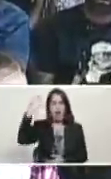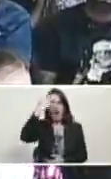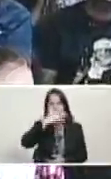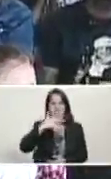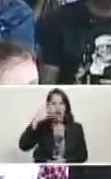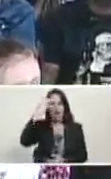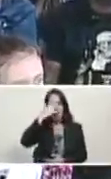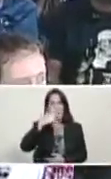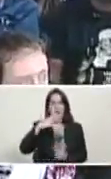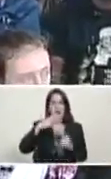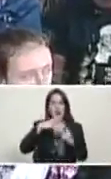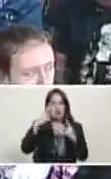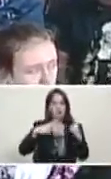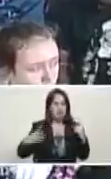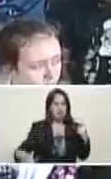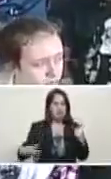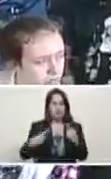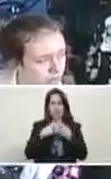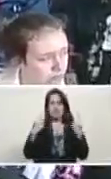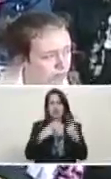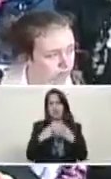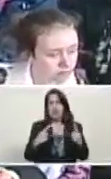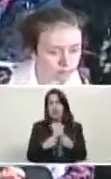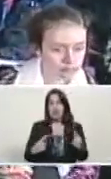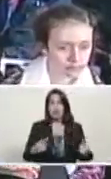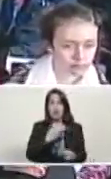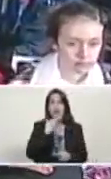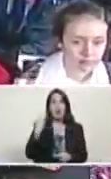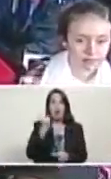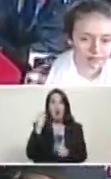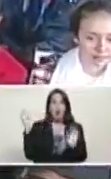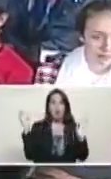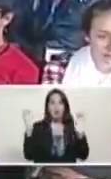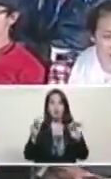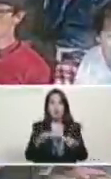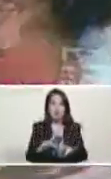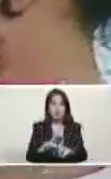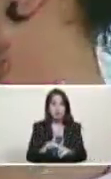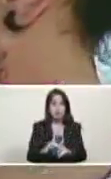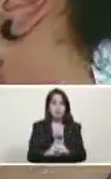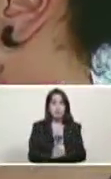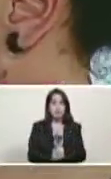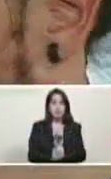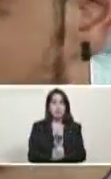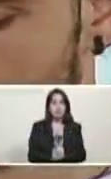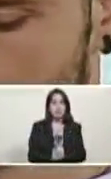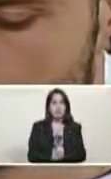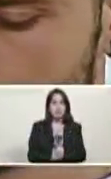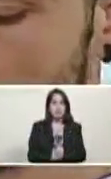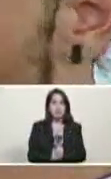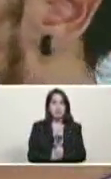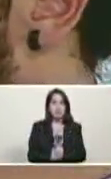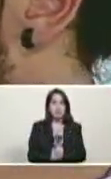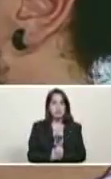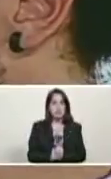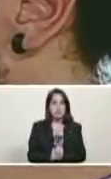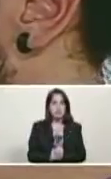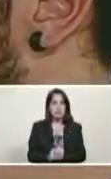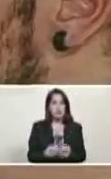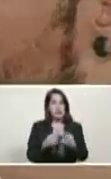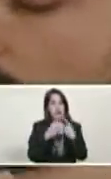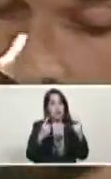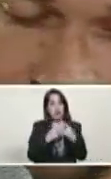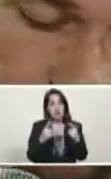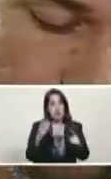una gama muy grande diversa de jóvenes más amplia diversidad